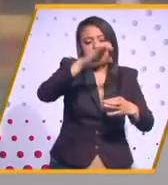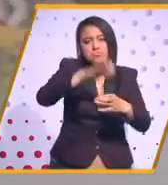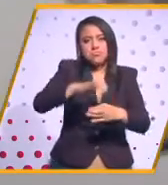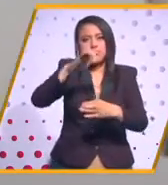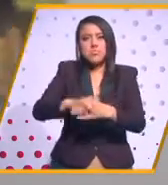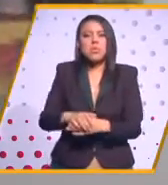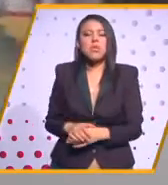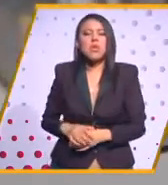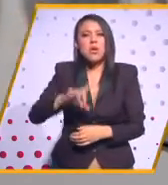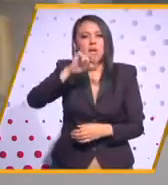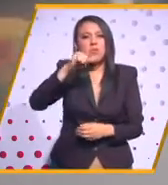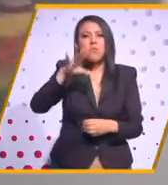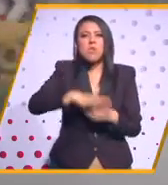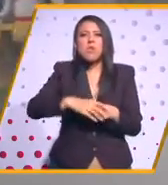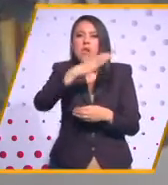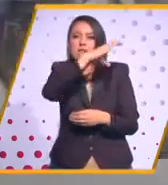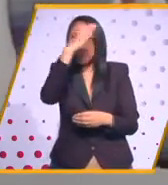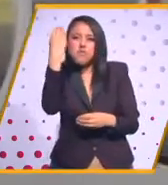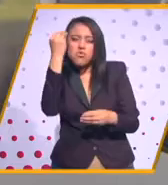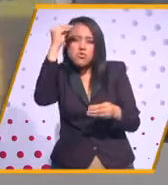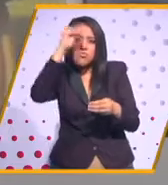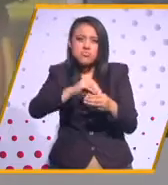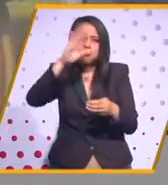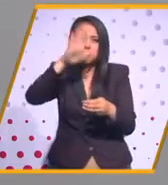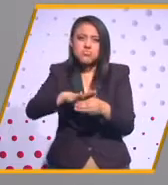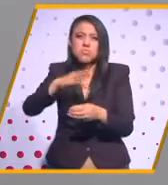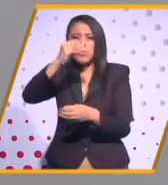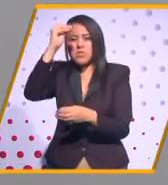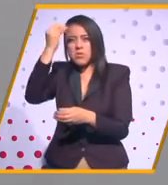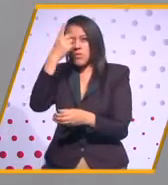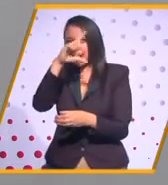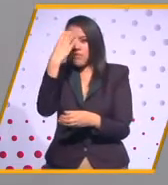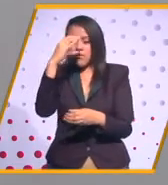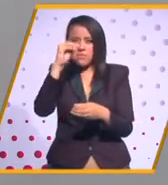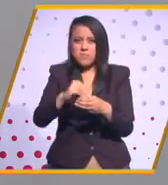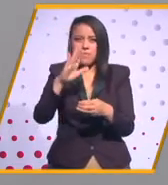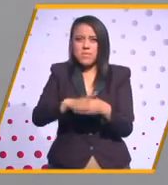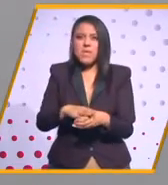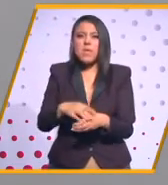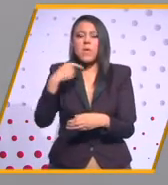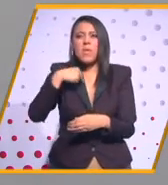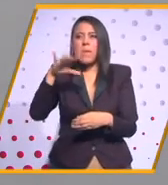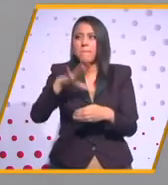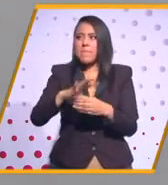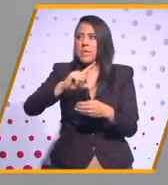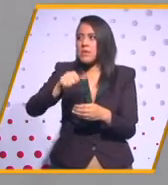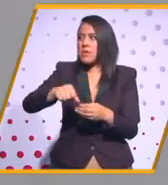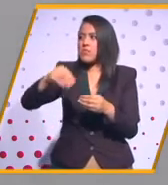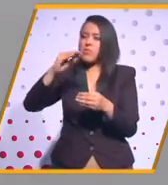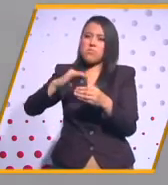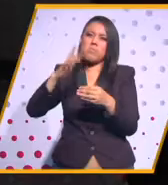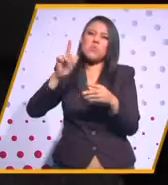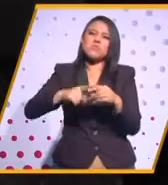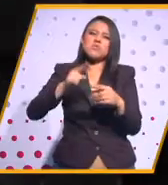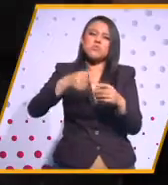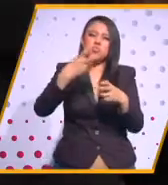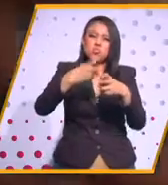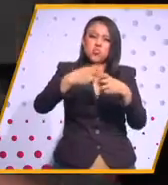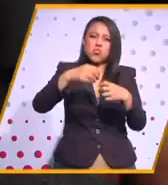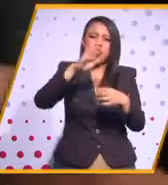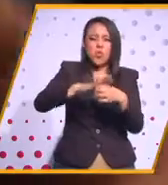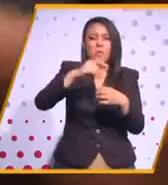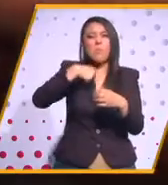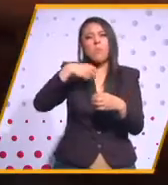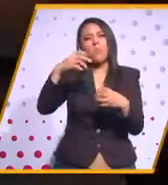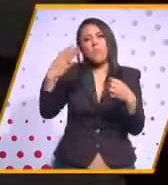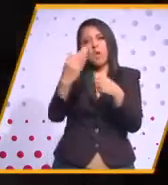después se pone una pieza que le llamamos base, se pone una mica para protección del producto y